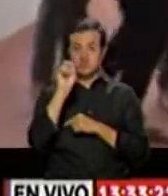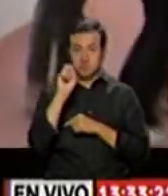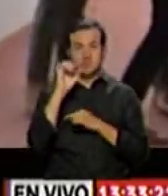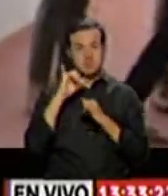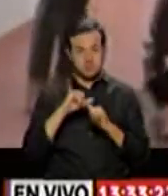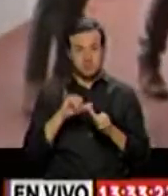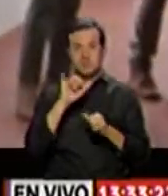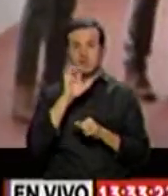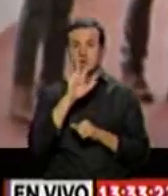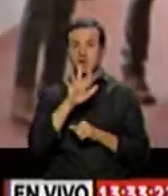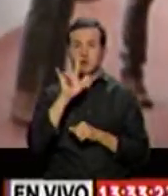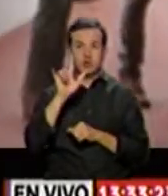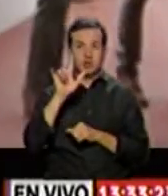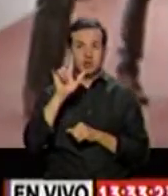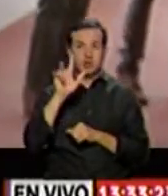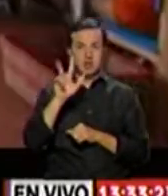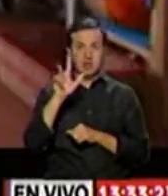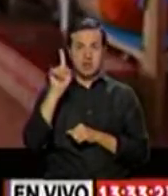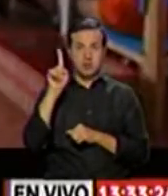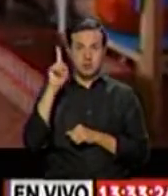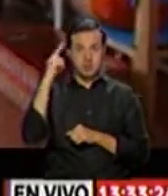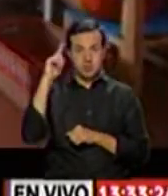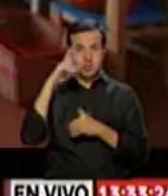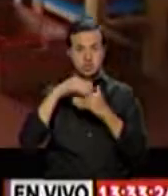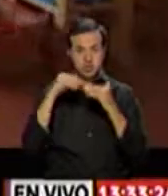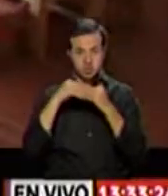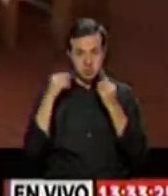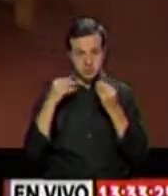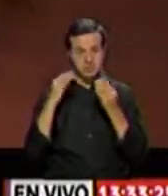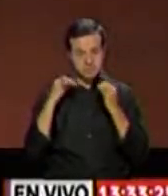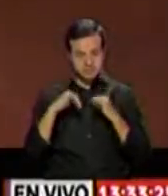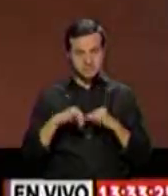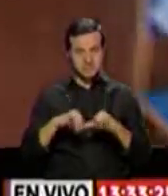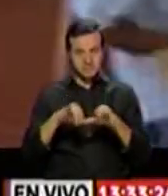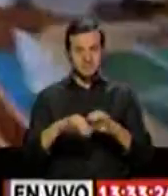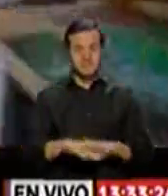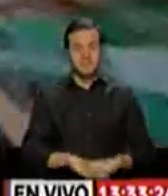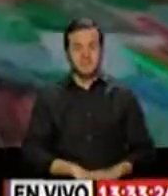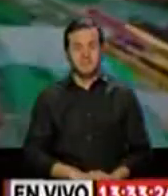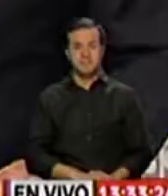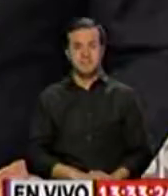de 531 millones para el programa Casa para Todos. Valeria Villarroel, Telediario.